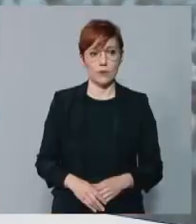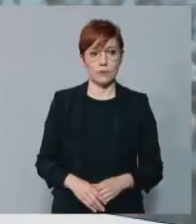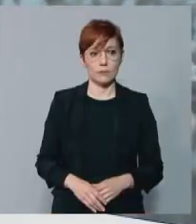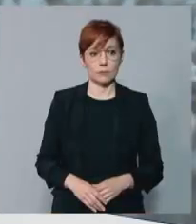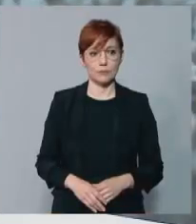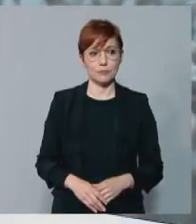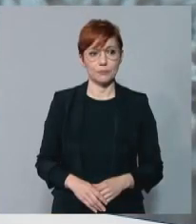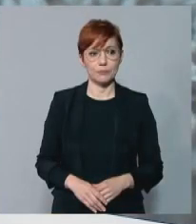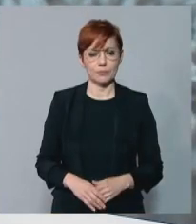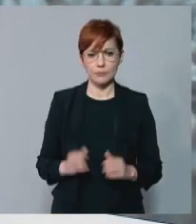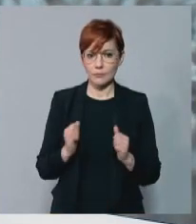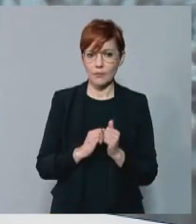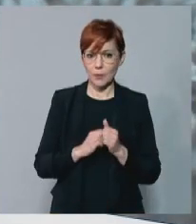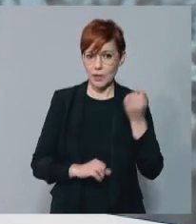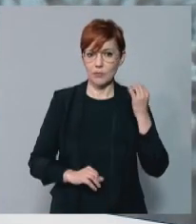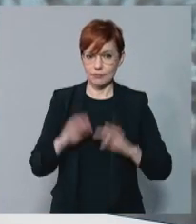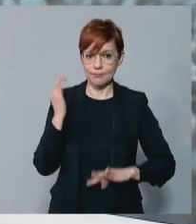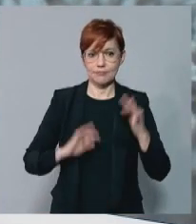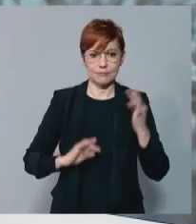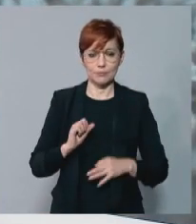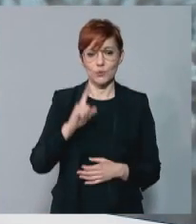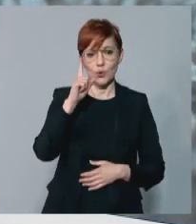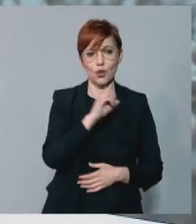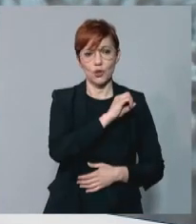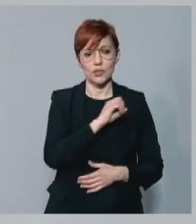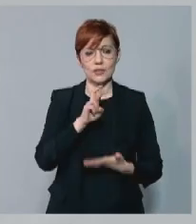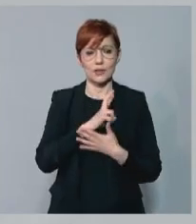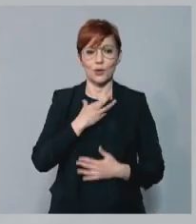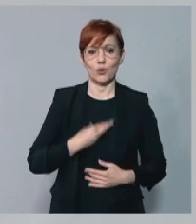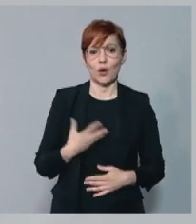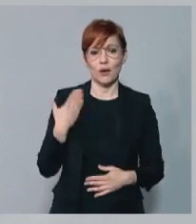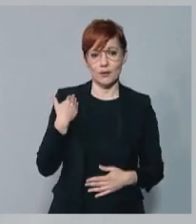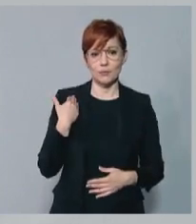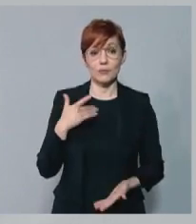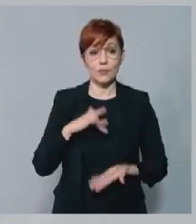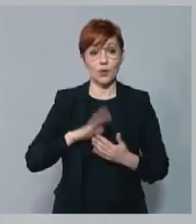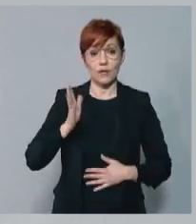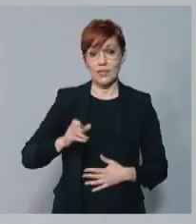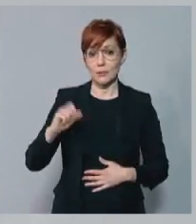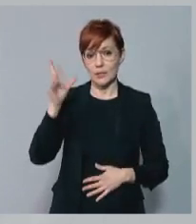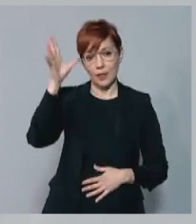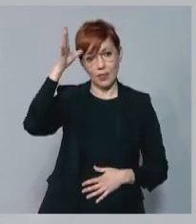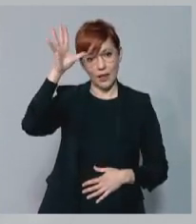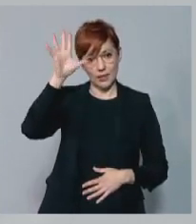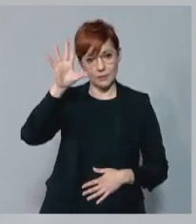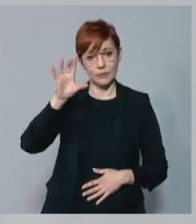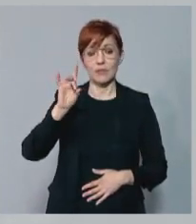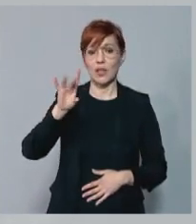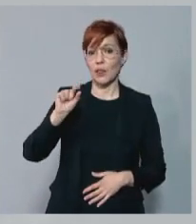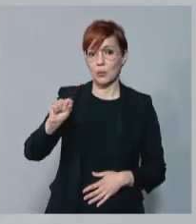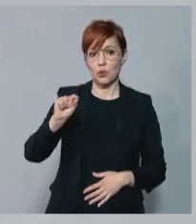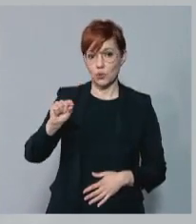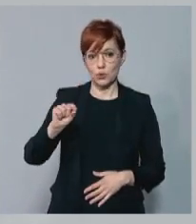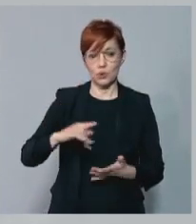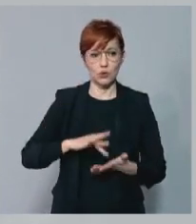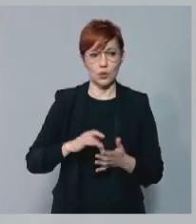Bueno menuda granizada ya lo han visto cayó ayer en el noroeste de la región uno de los municipios más afectados ha sido cejín duró solo un cuarto de hora